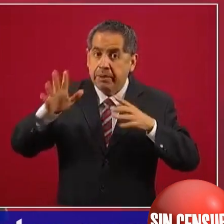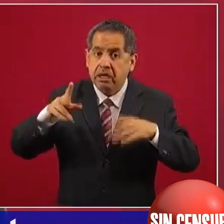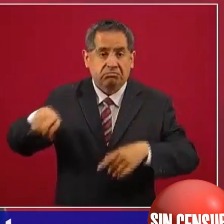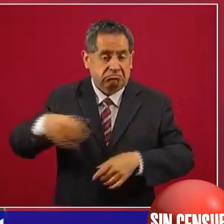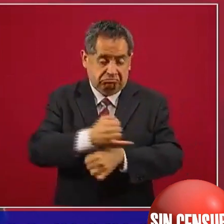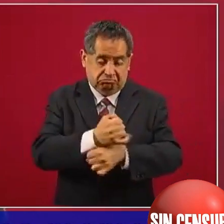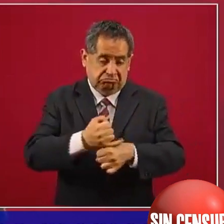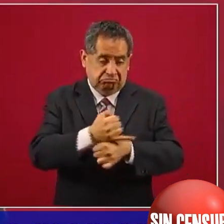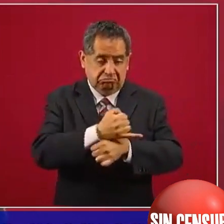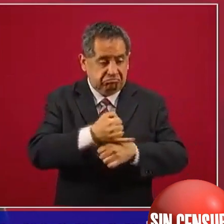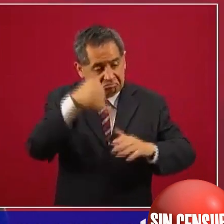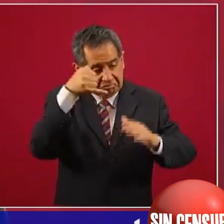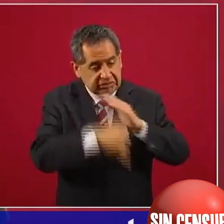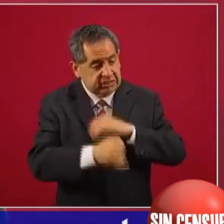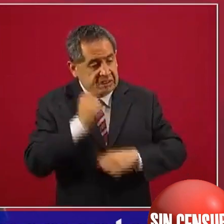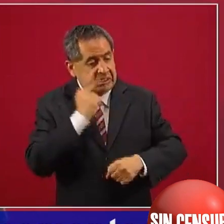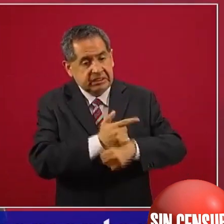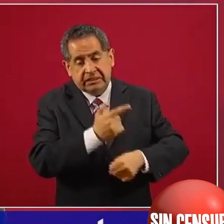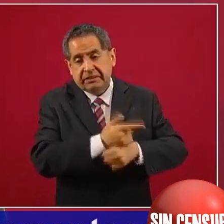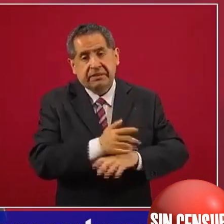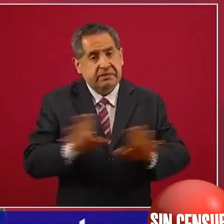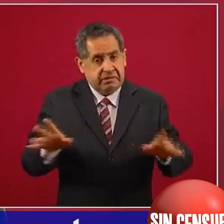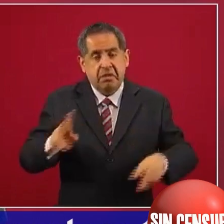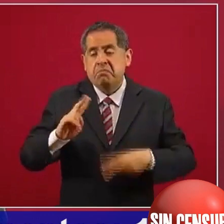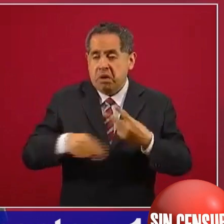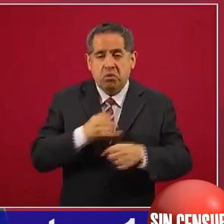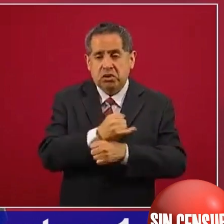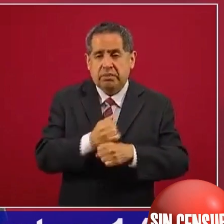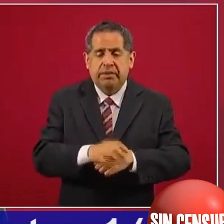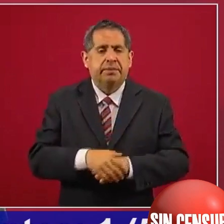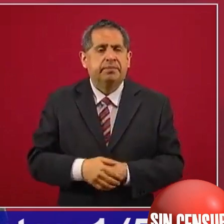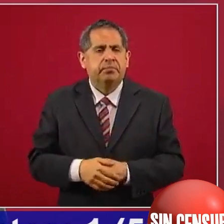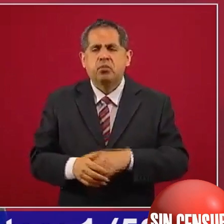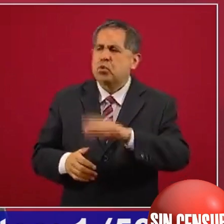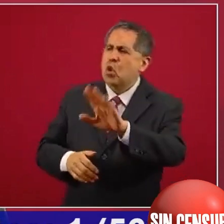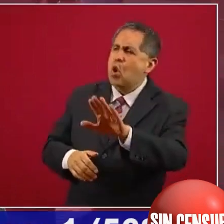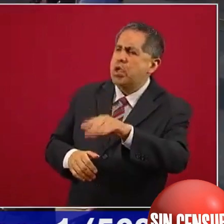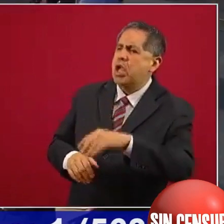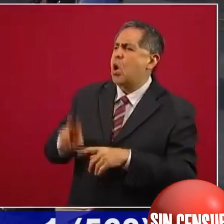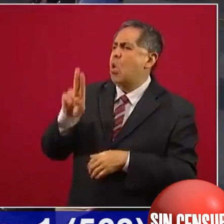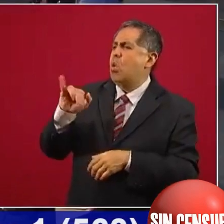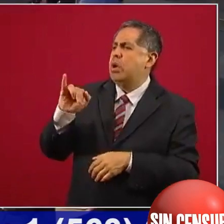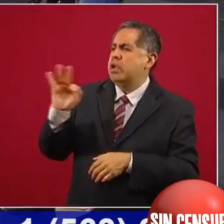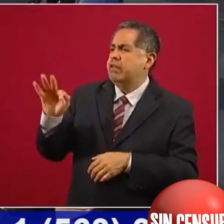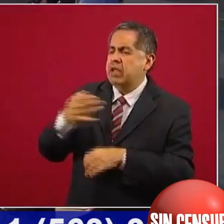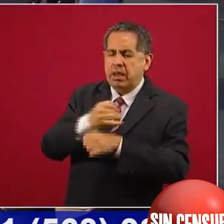de las investigaciones. ¿La UIF investiga las cuentas del expresidente? No.